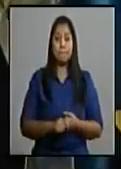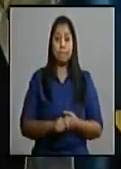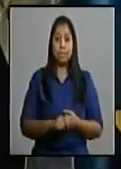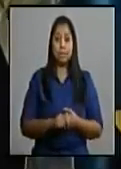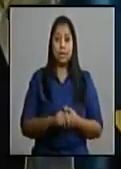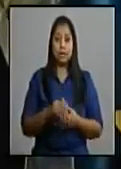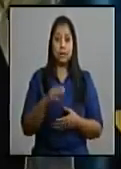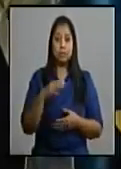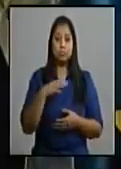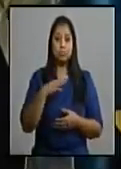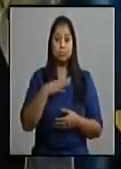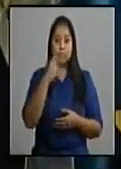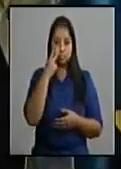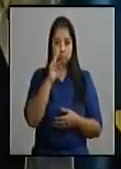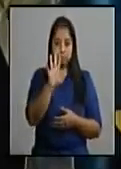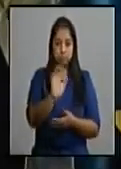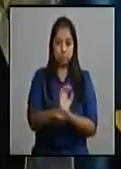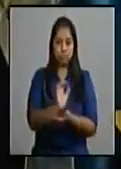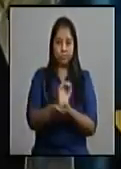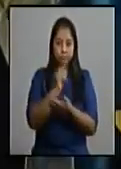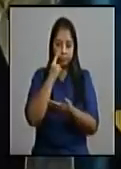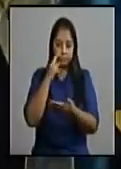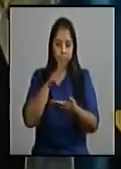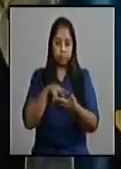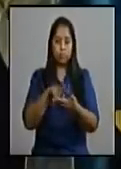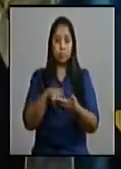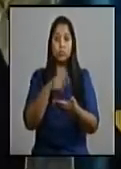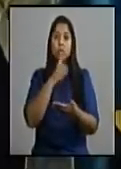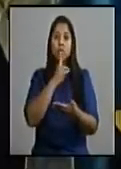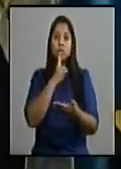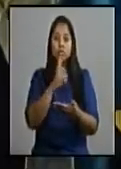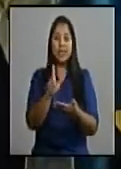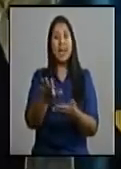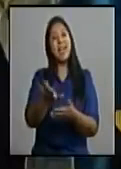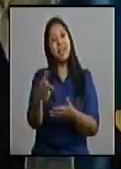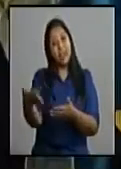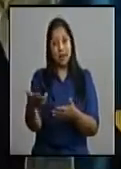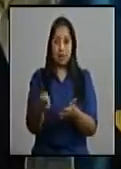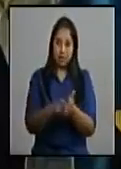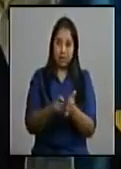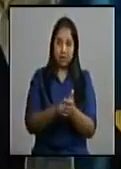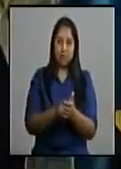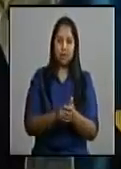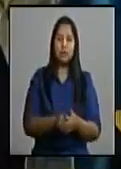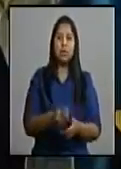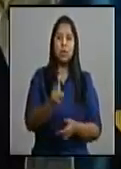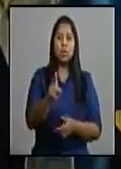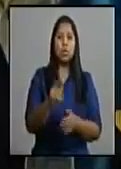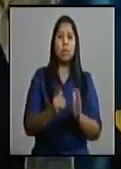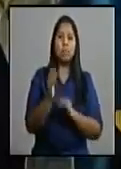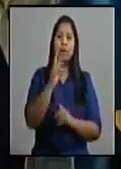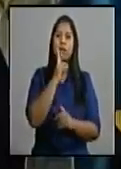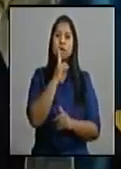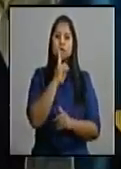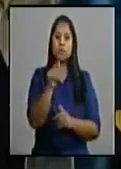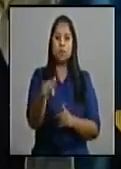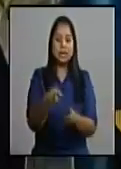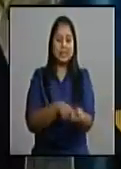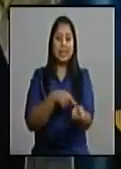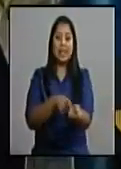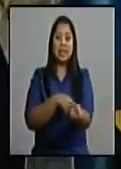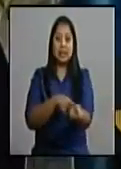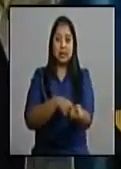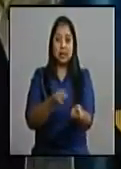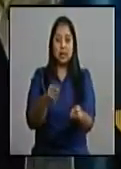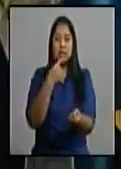tengo a la vista, si me lo permiten, los resultados de ayer. Uno de los resultados más importantes que se hace en sangre